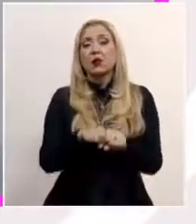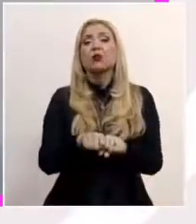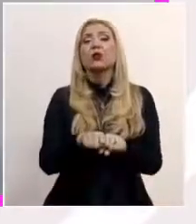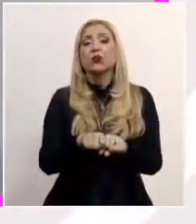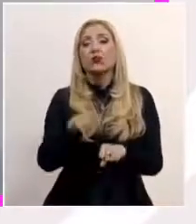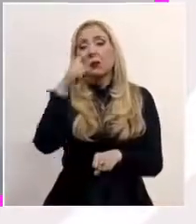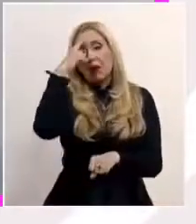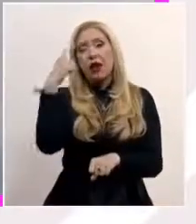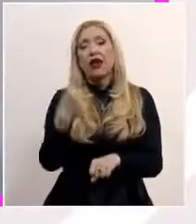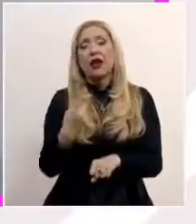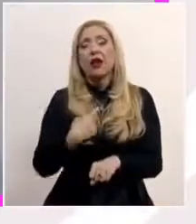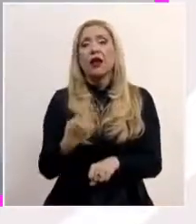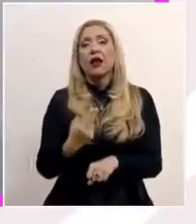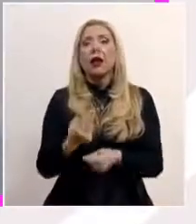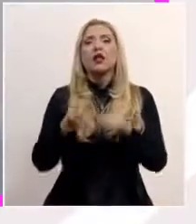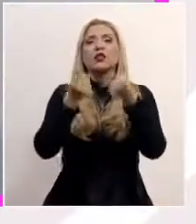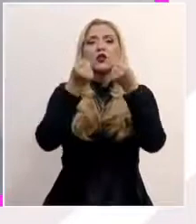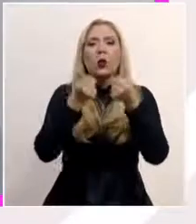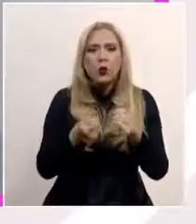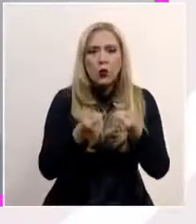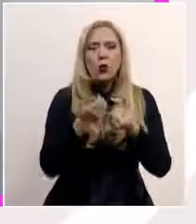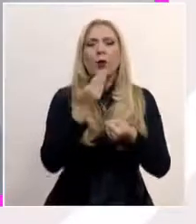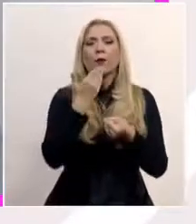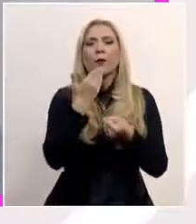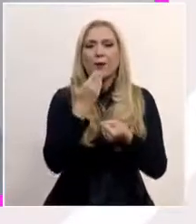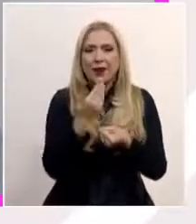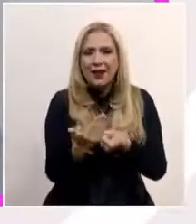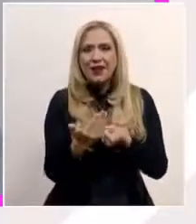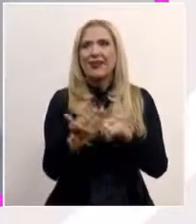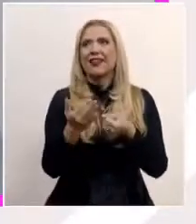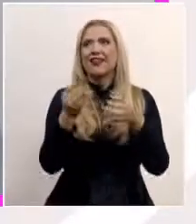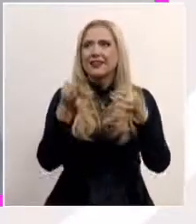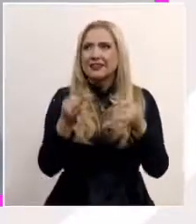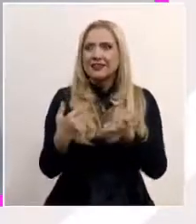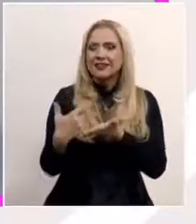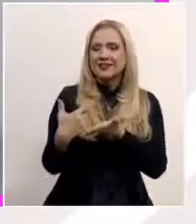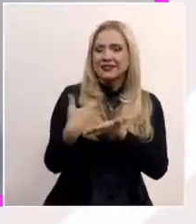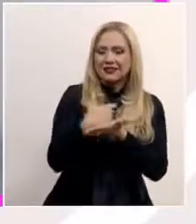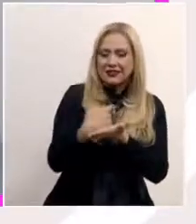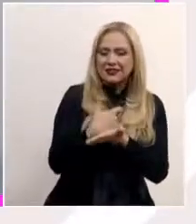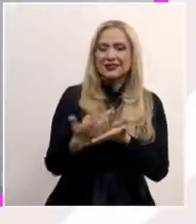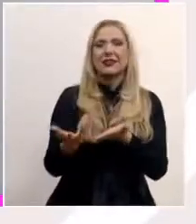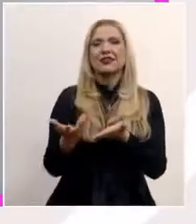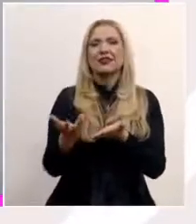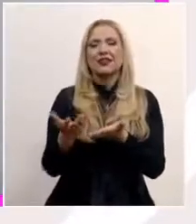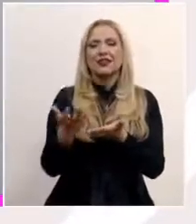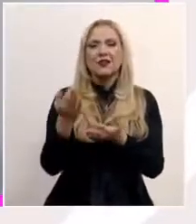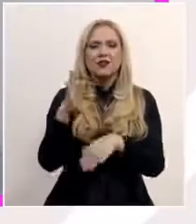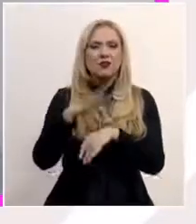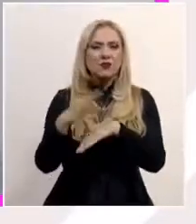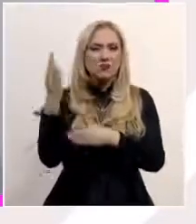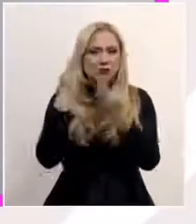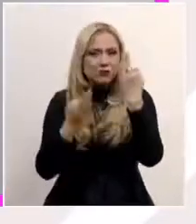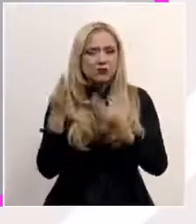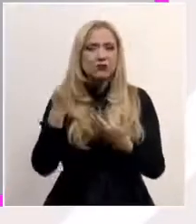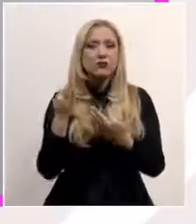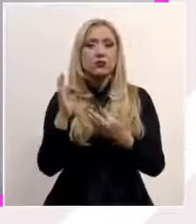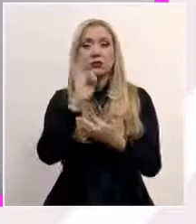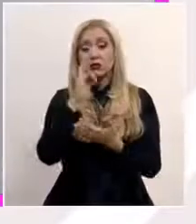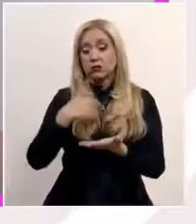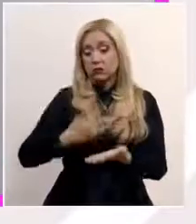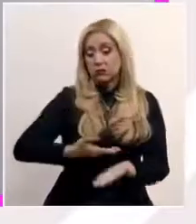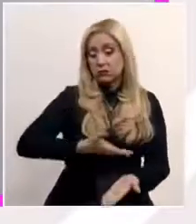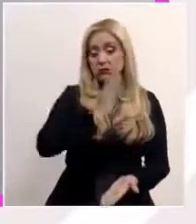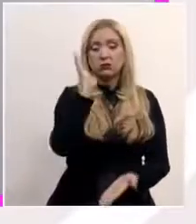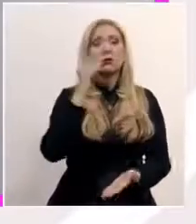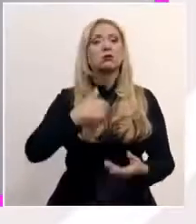es estabilidad. Y es lo que pierden una vez que no están en el trabajo. ¿Me explico? Si bien podemos